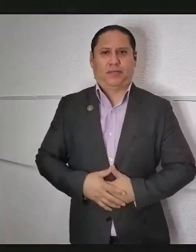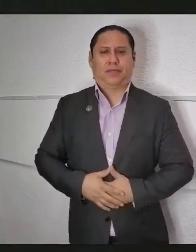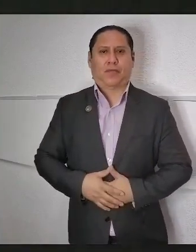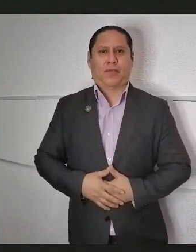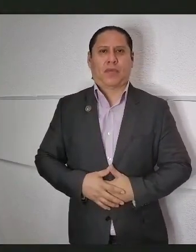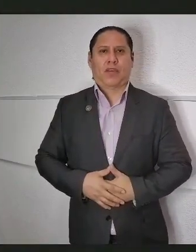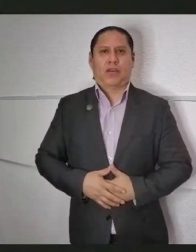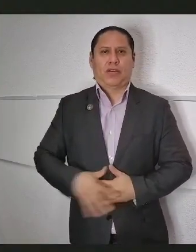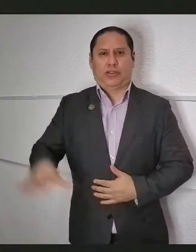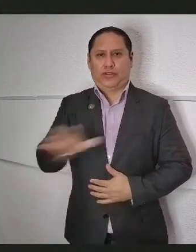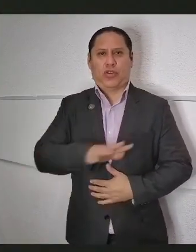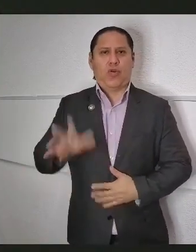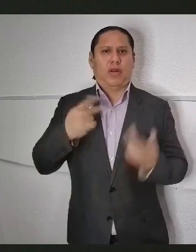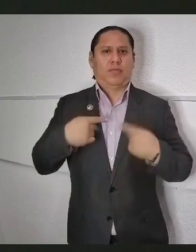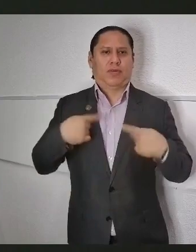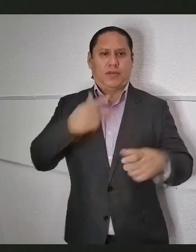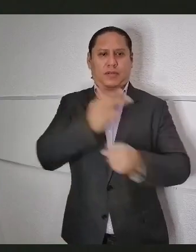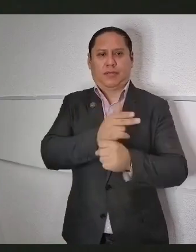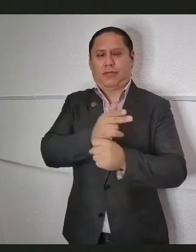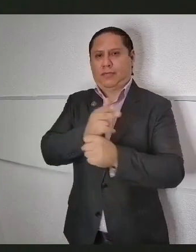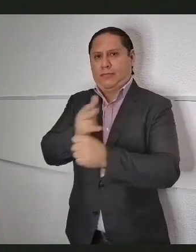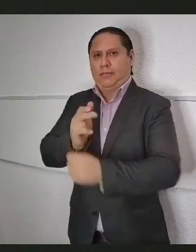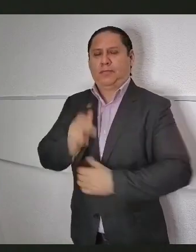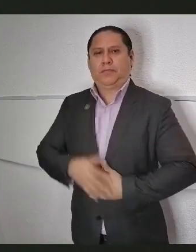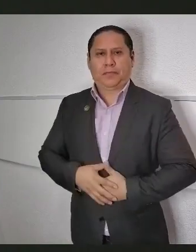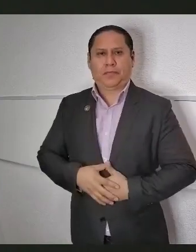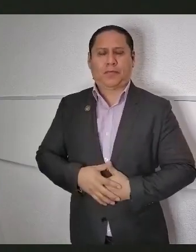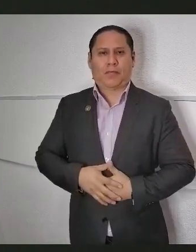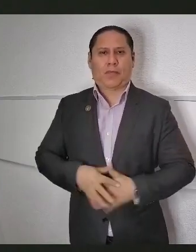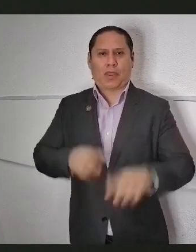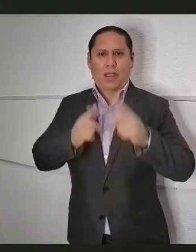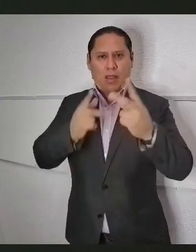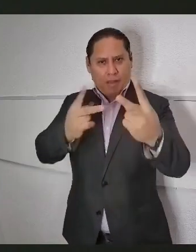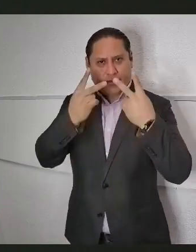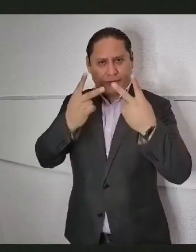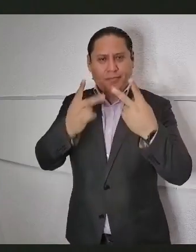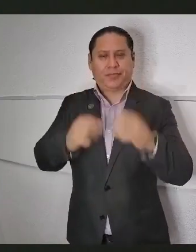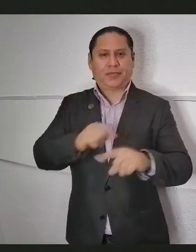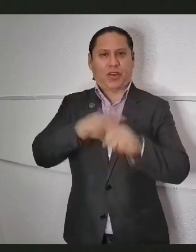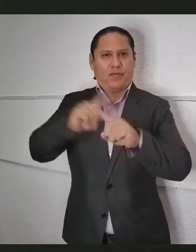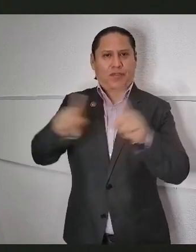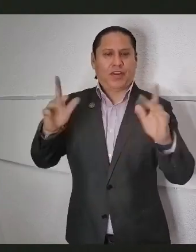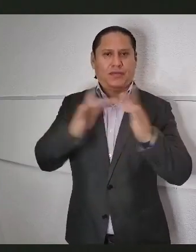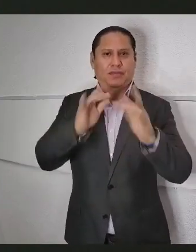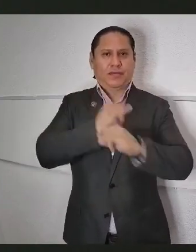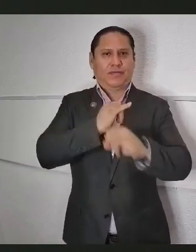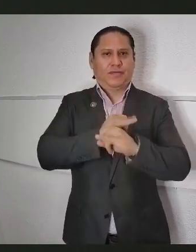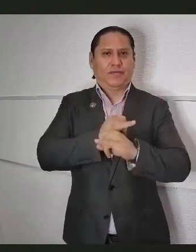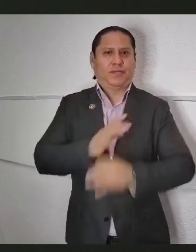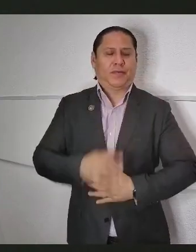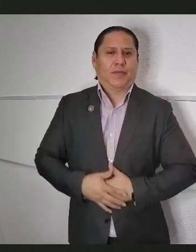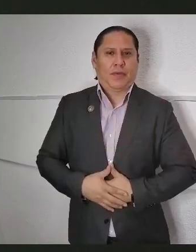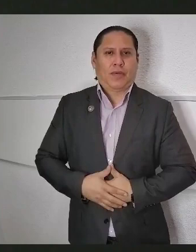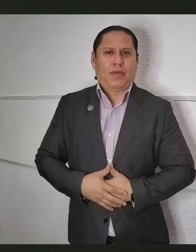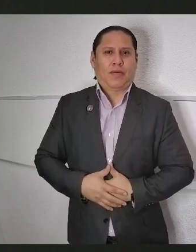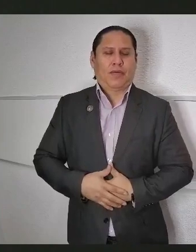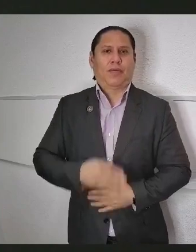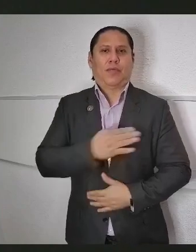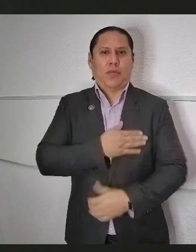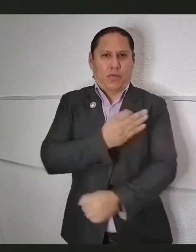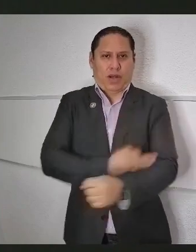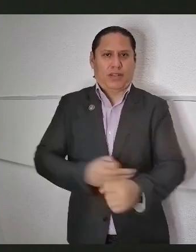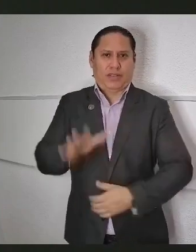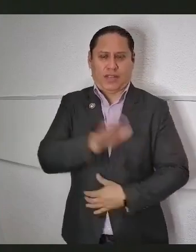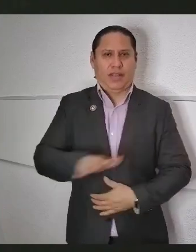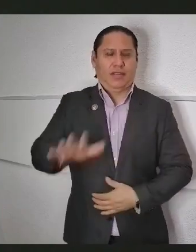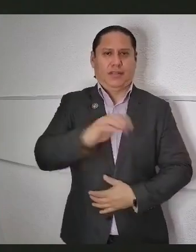personas presentes y medios de comunicación que nos siguen a través de las diferentes plataformas digitales, tengan todos ustedes